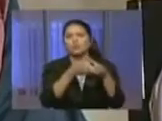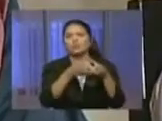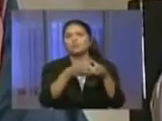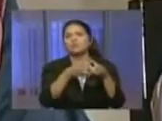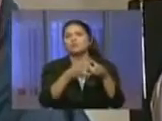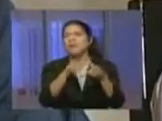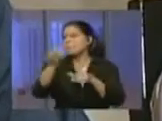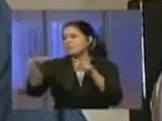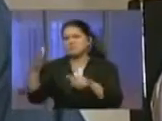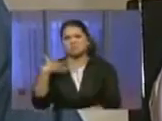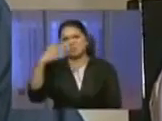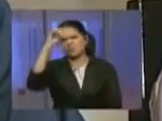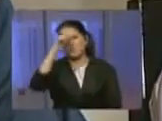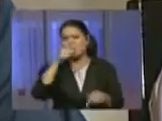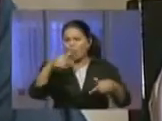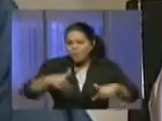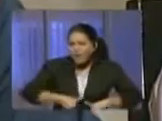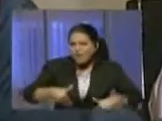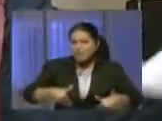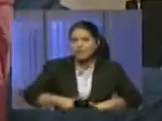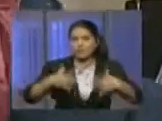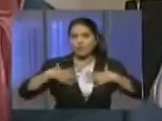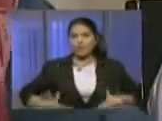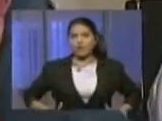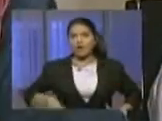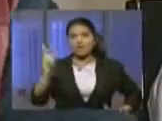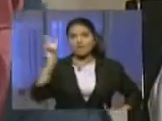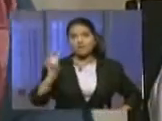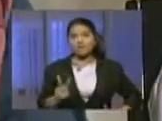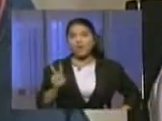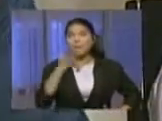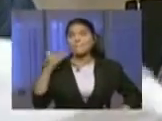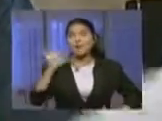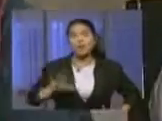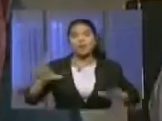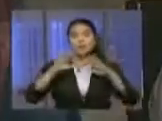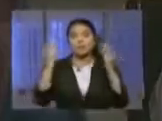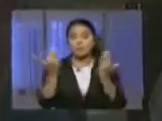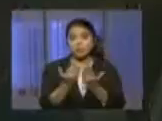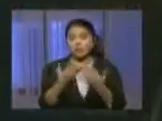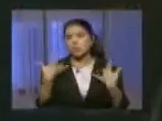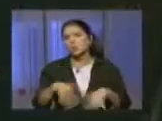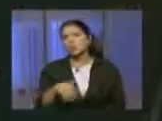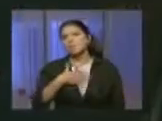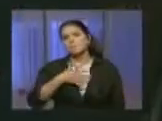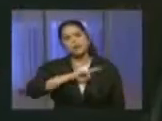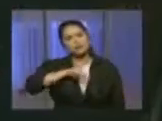hacen su atletas de ponerse la frela de Venezuela y está entre los mejores del mundo ya eso para nosotros es un triunfo